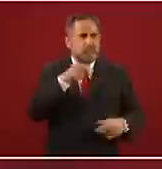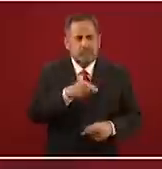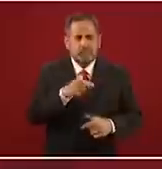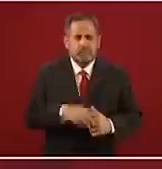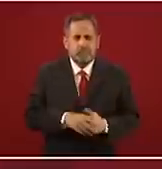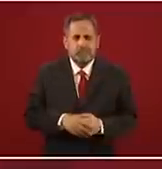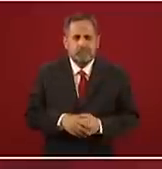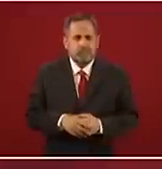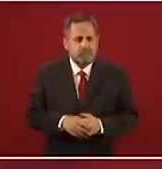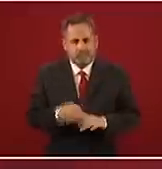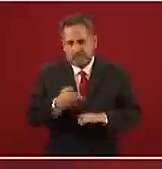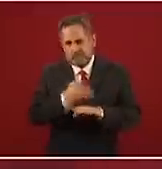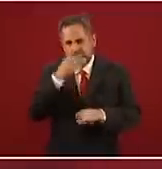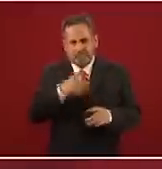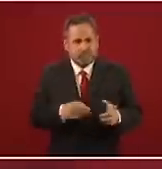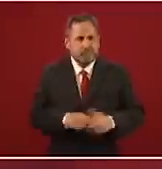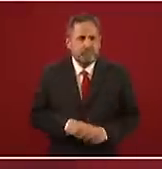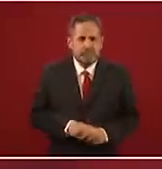muy